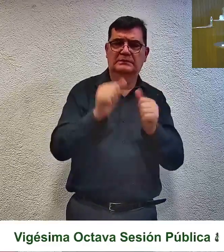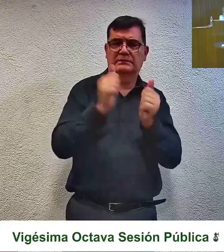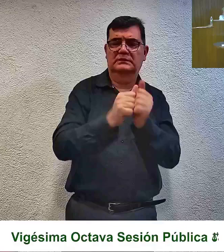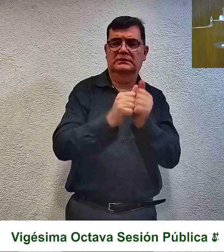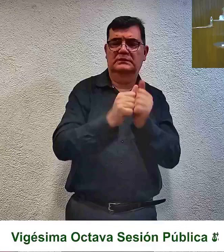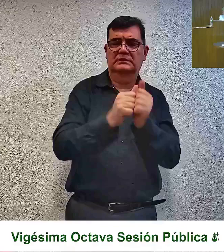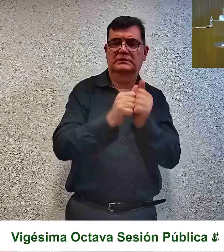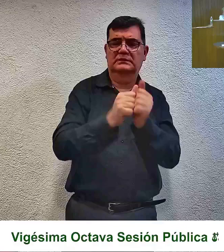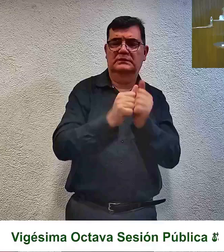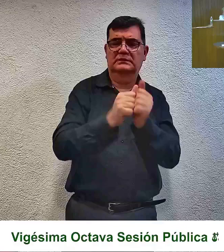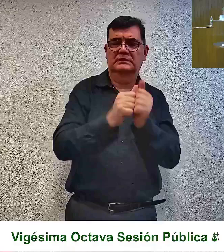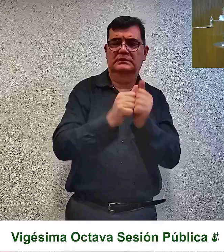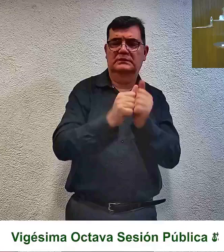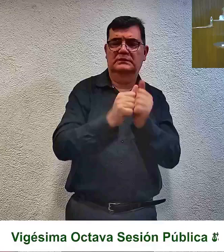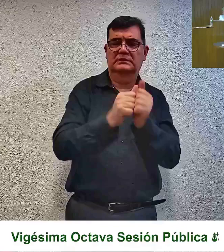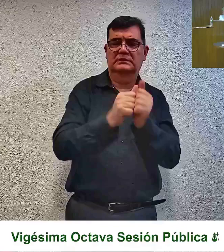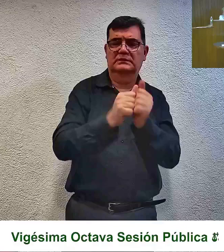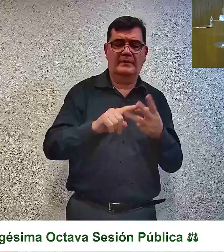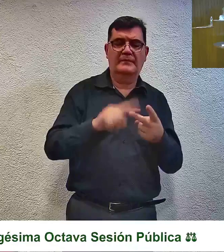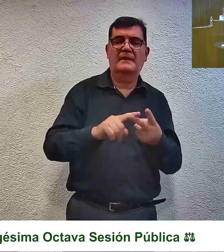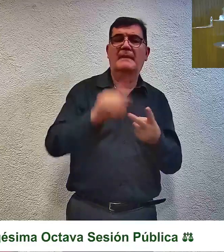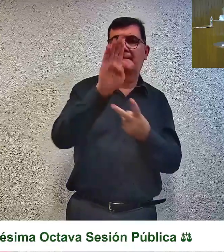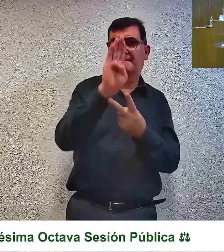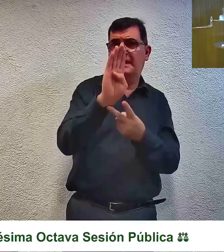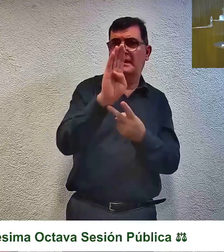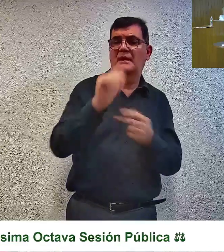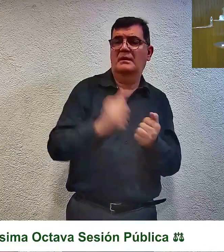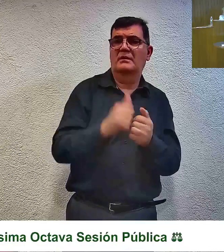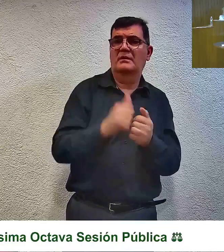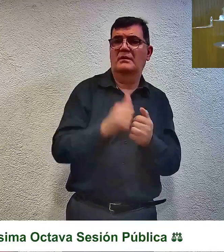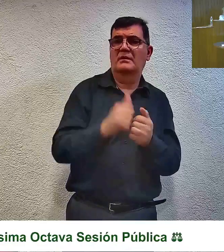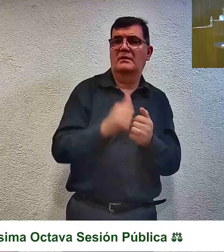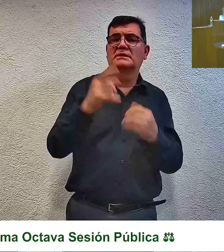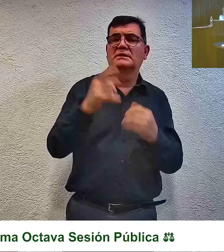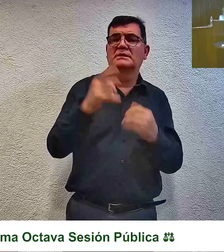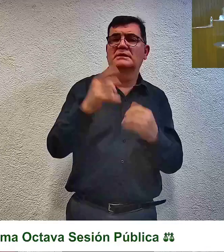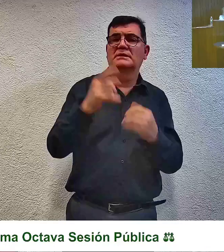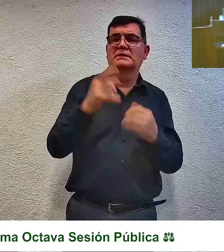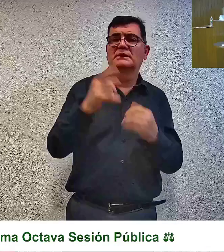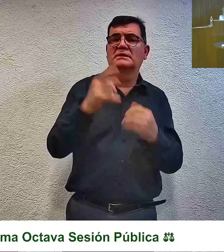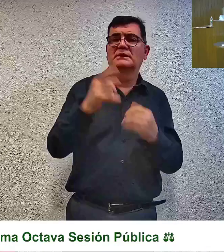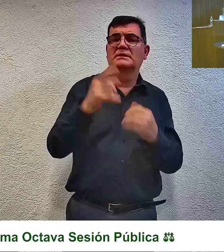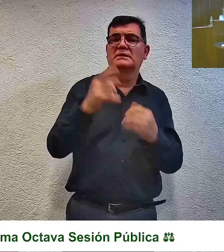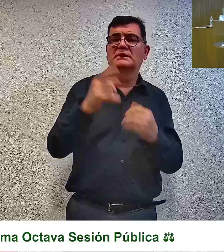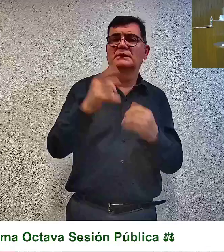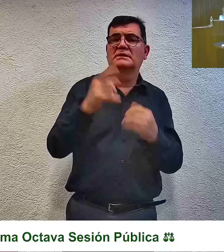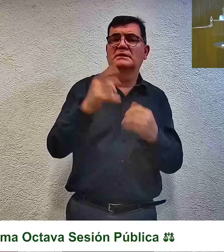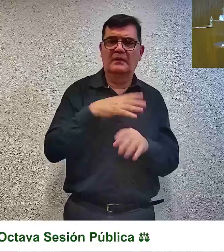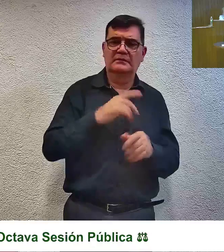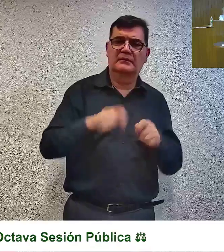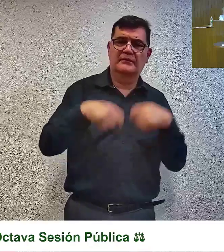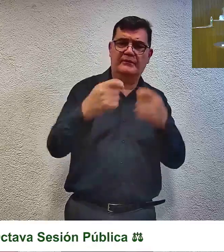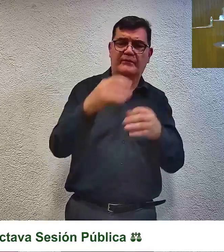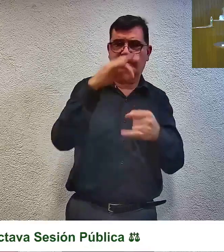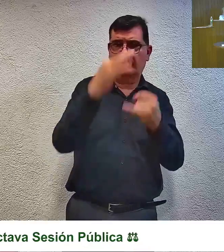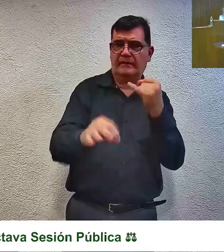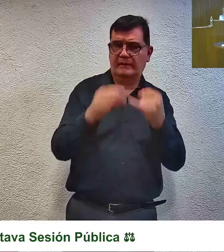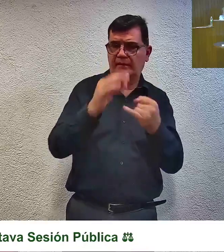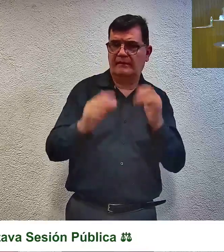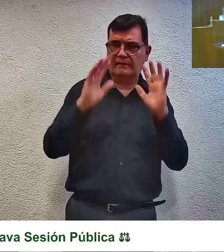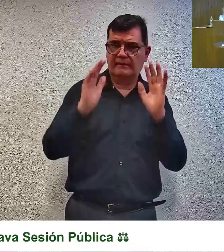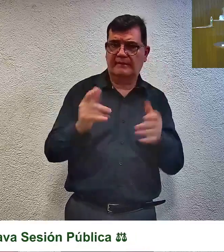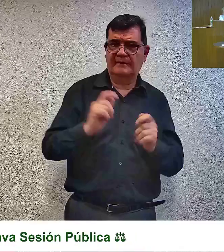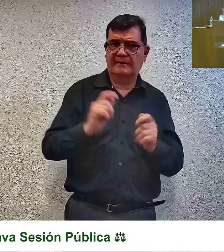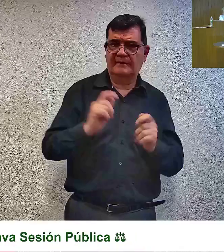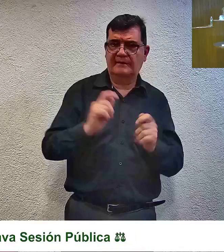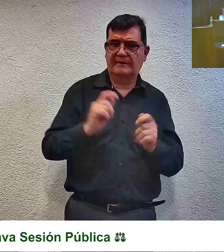en la sentencia. B. Referente al curso de género, el infractor exhibió el certificado de finalización expedido a